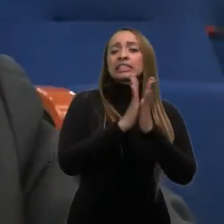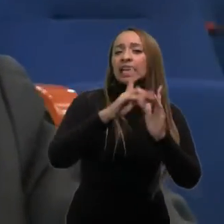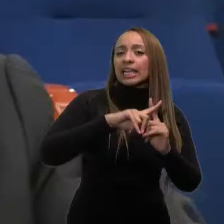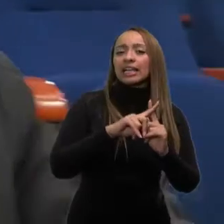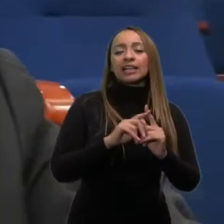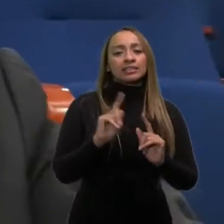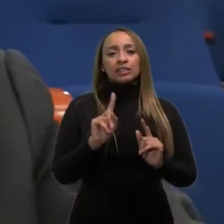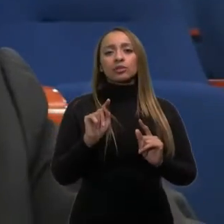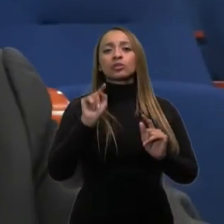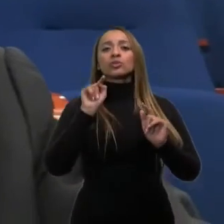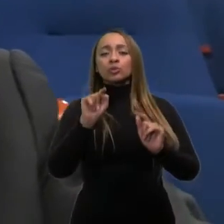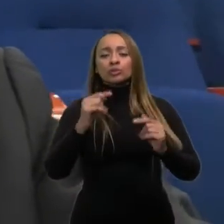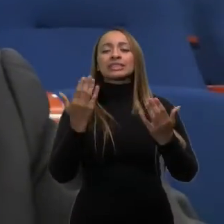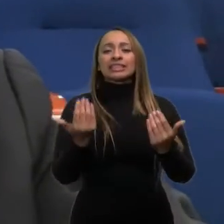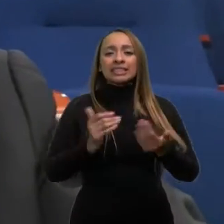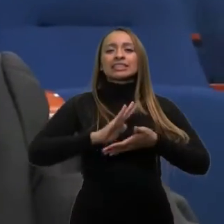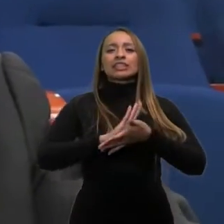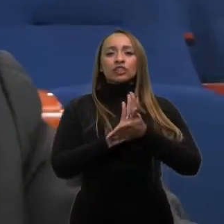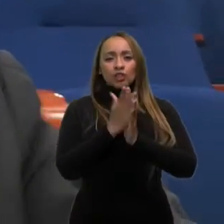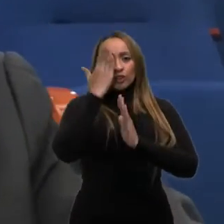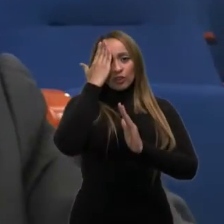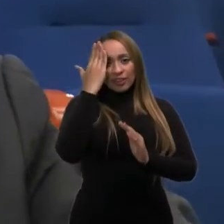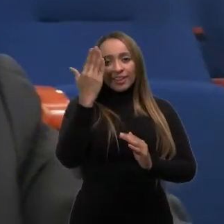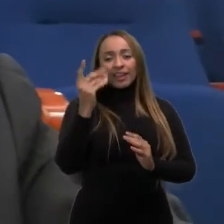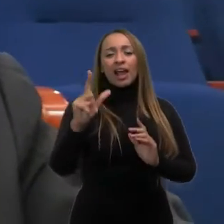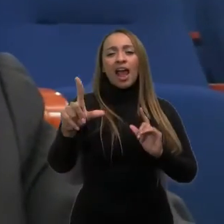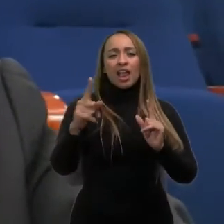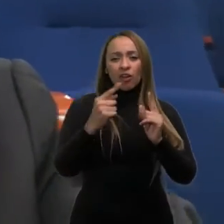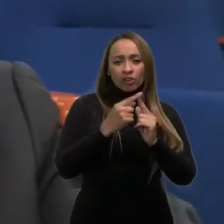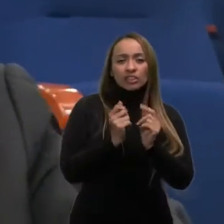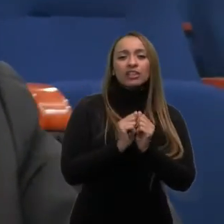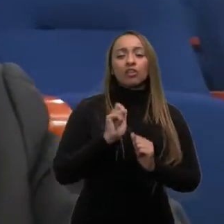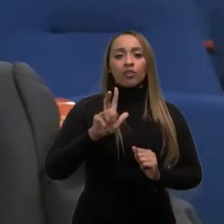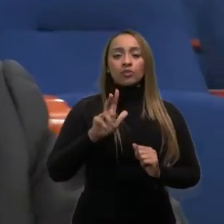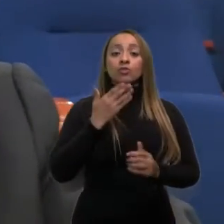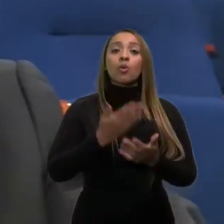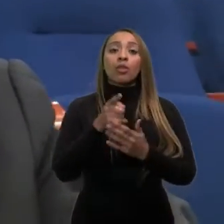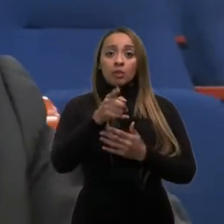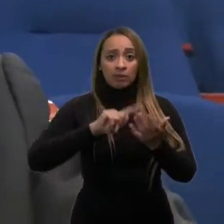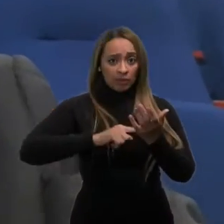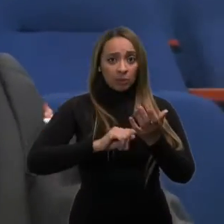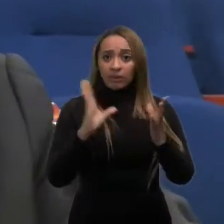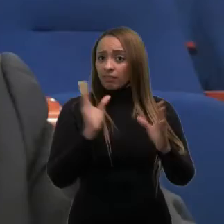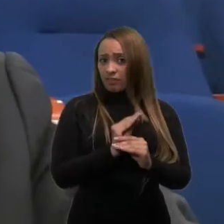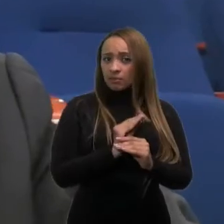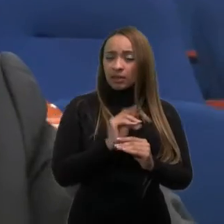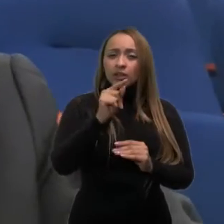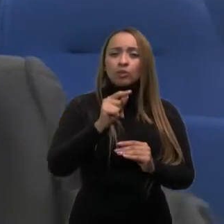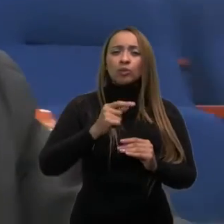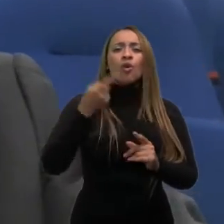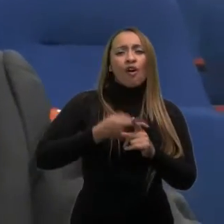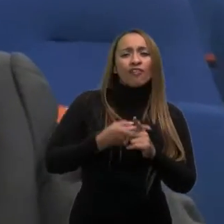templo. Necesitas todos los días encontrarte con tu Dios. Hoy día cuando termine esta tuerca, habla con Dios.